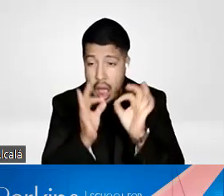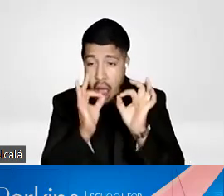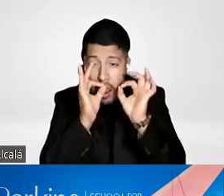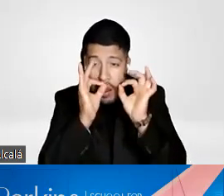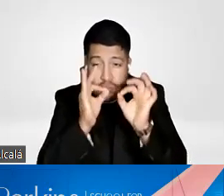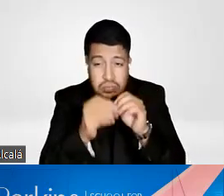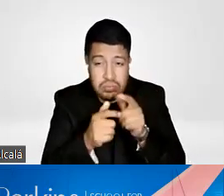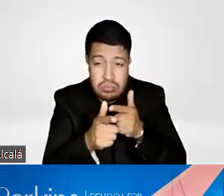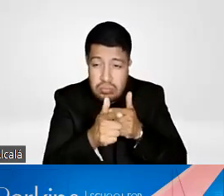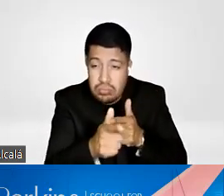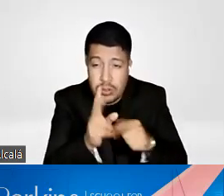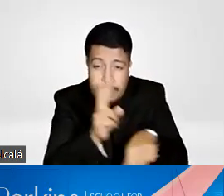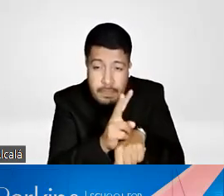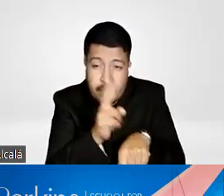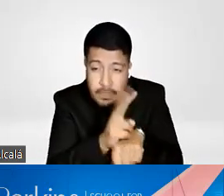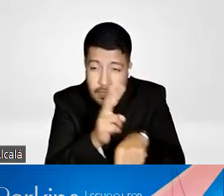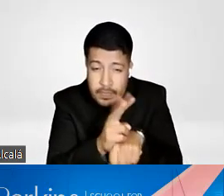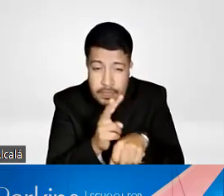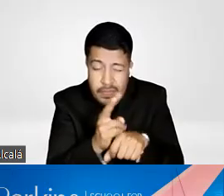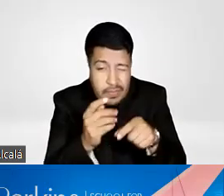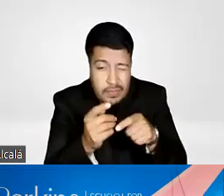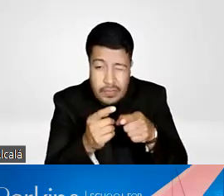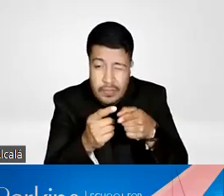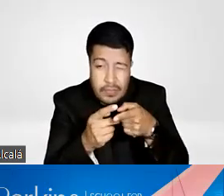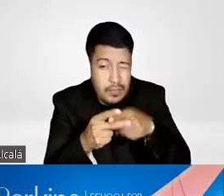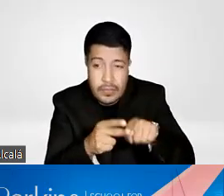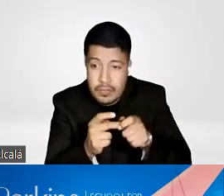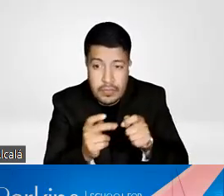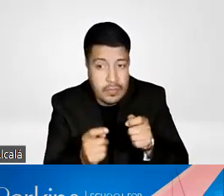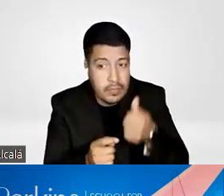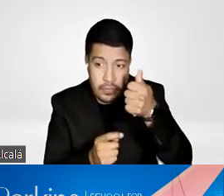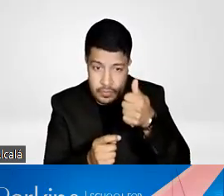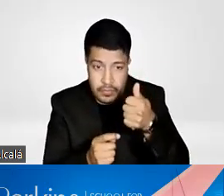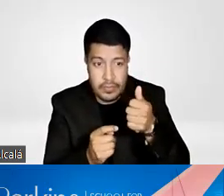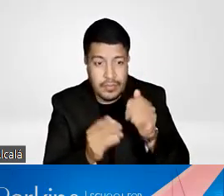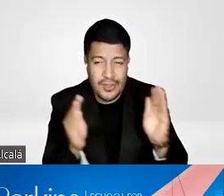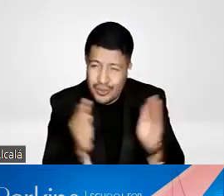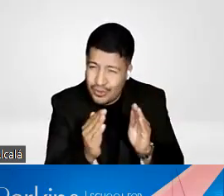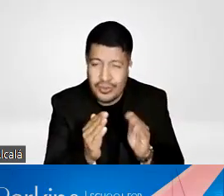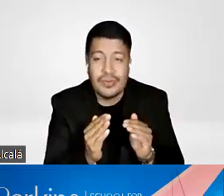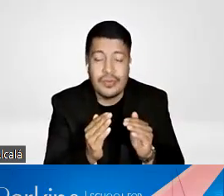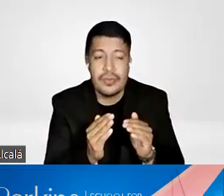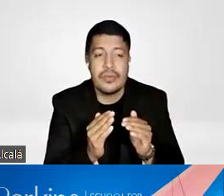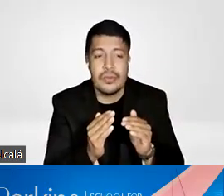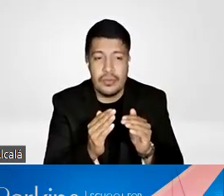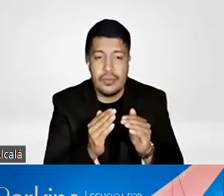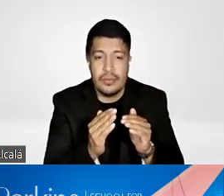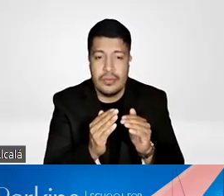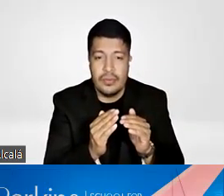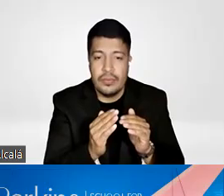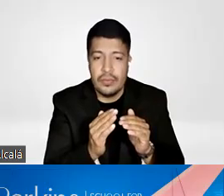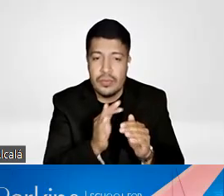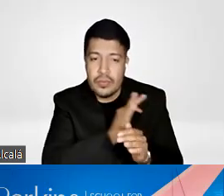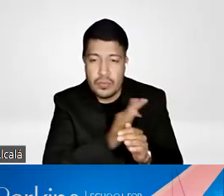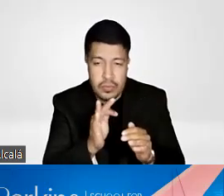desarrollo del infante debe de empezar desde el primer nivel de atención. ¿Para qué? Pues para así poder identificar de manera temprana